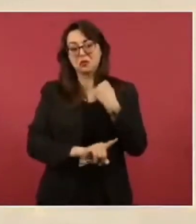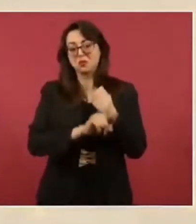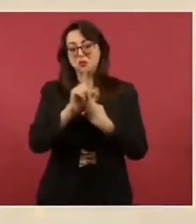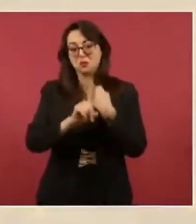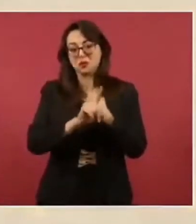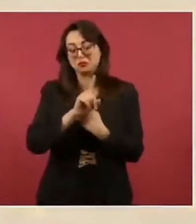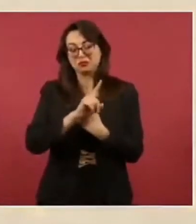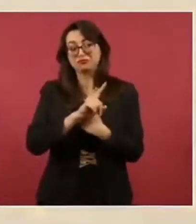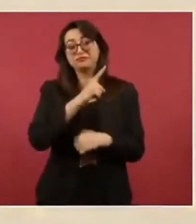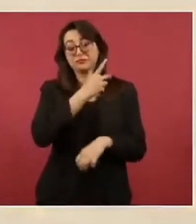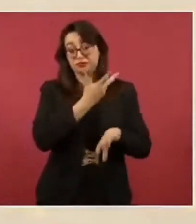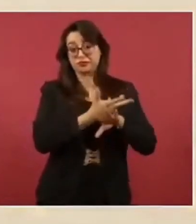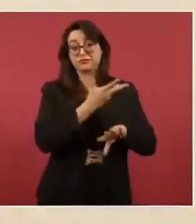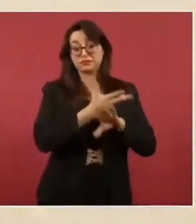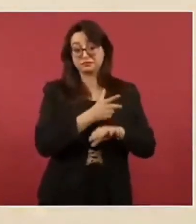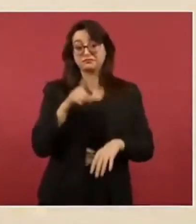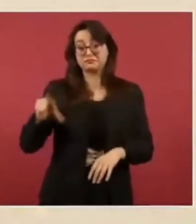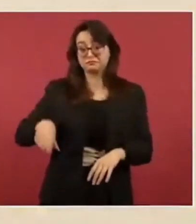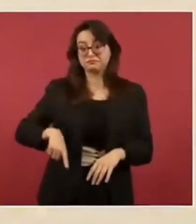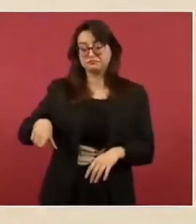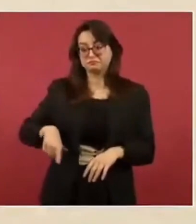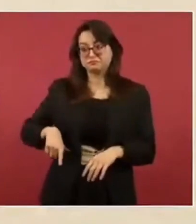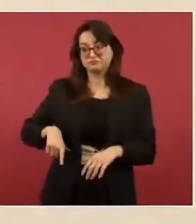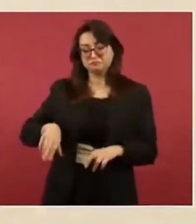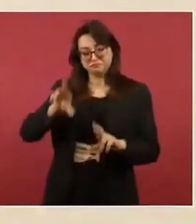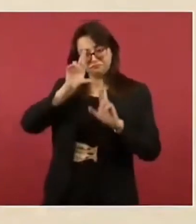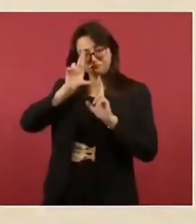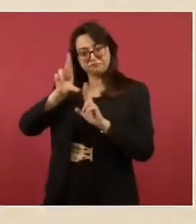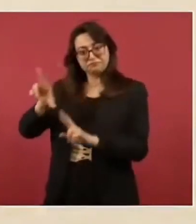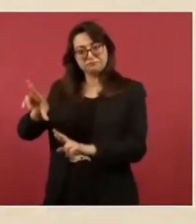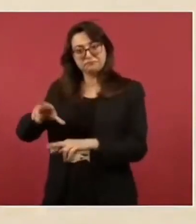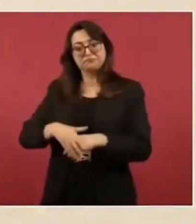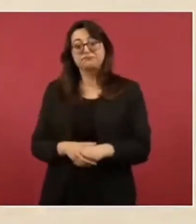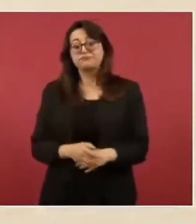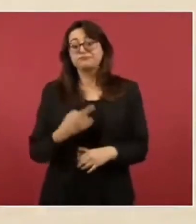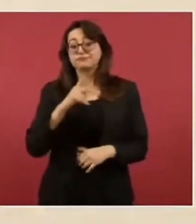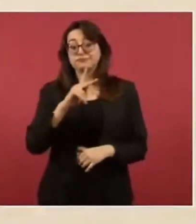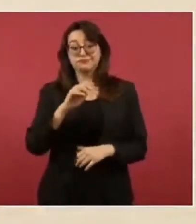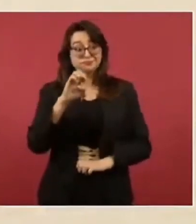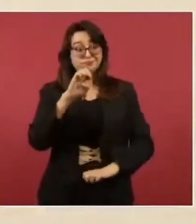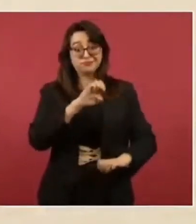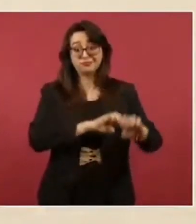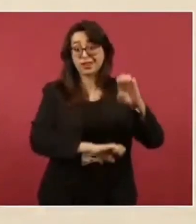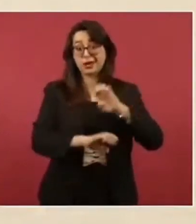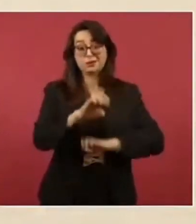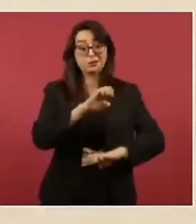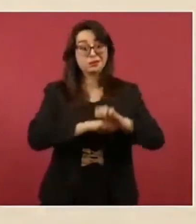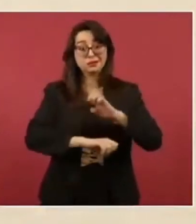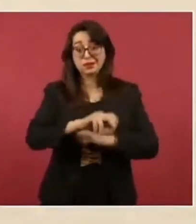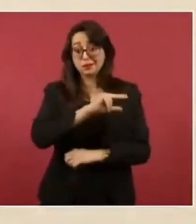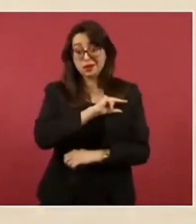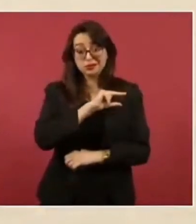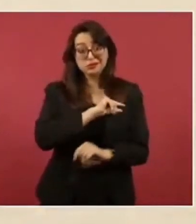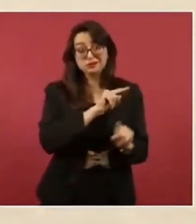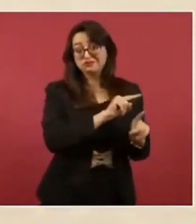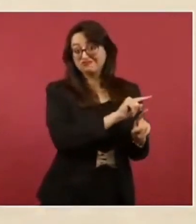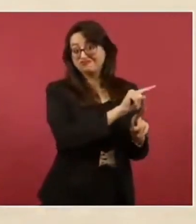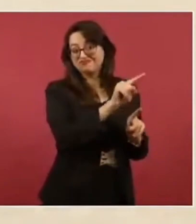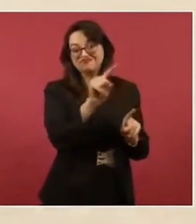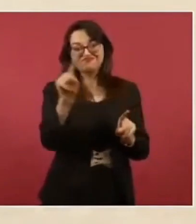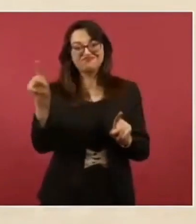nacionalización tuvo que abrirse paso enfrentando el boicot,